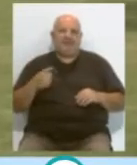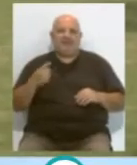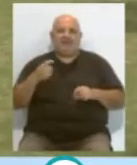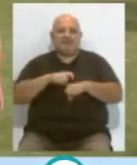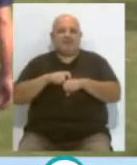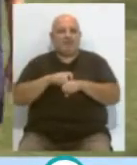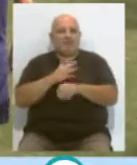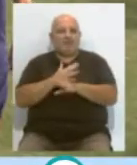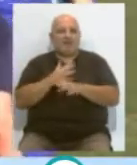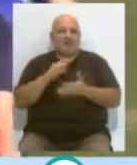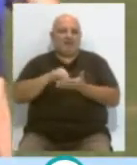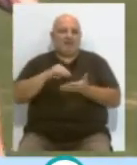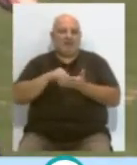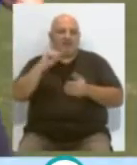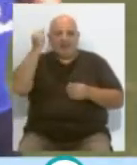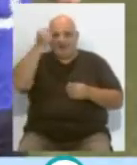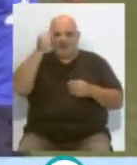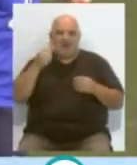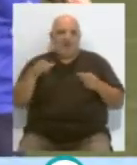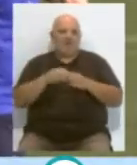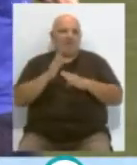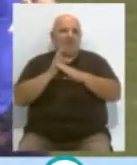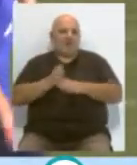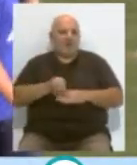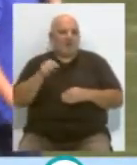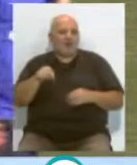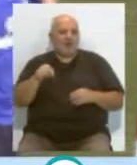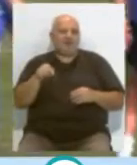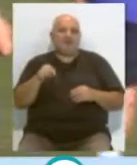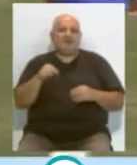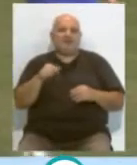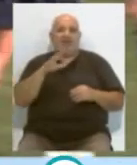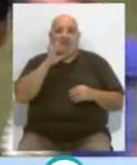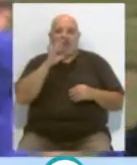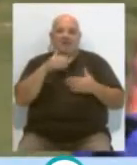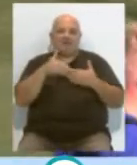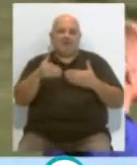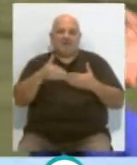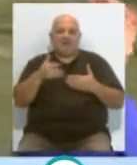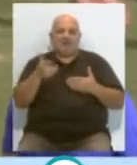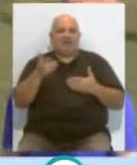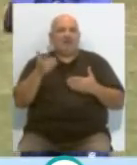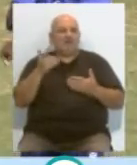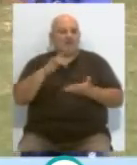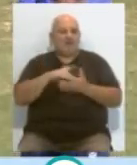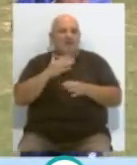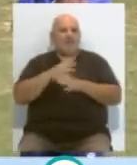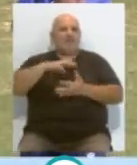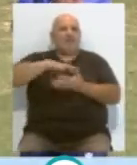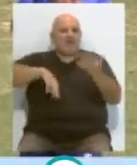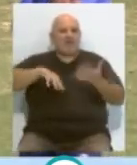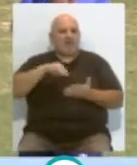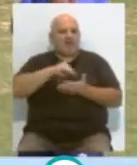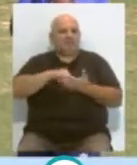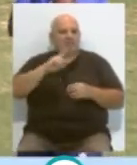de futbolistas que salieron talentosos y que se juntaban todos, se asociaban. Ahora, claro, y le pasó al Fútbol Club Barcelona, que